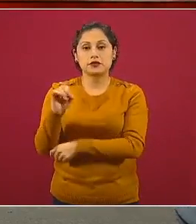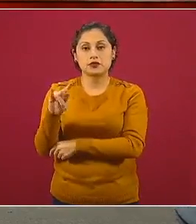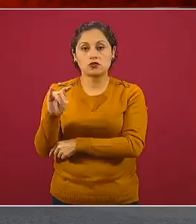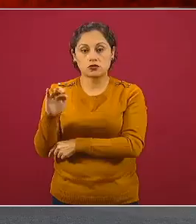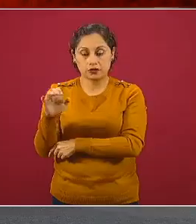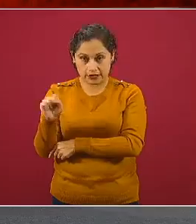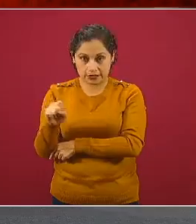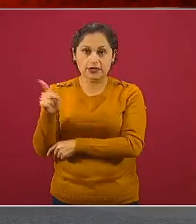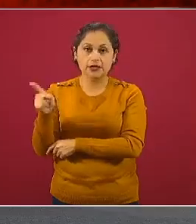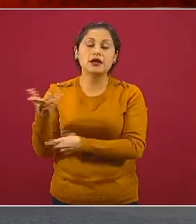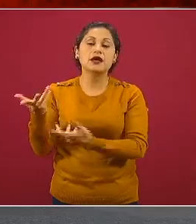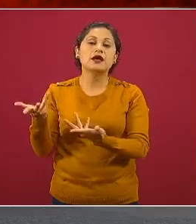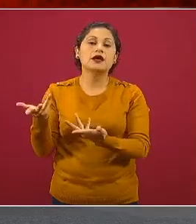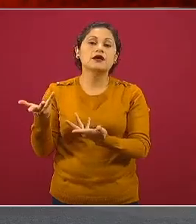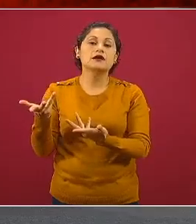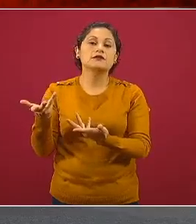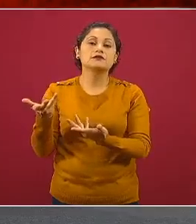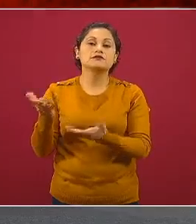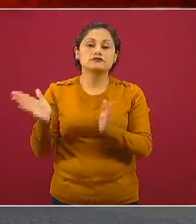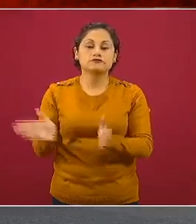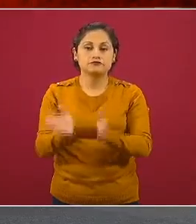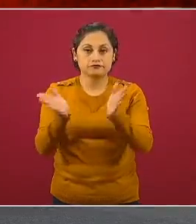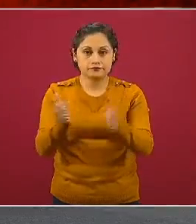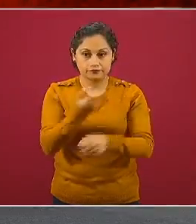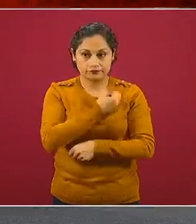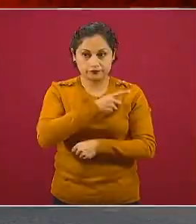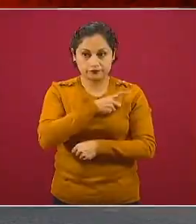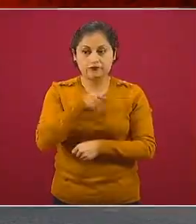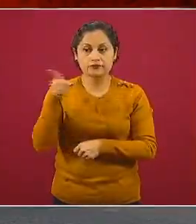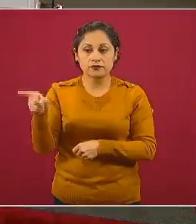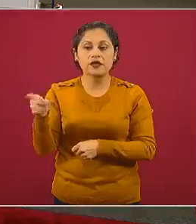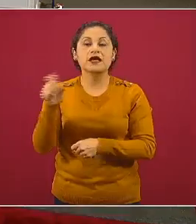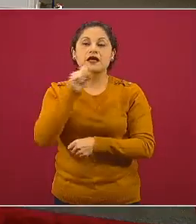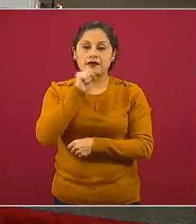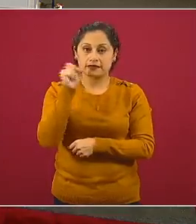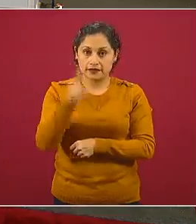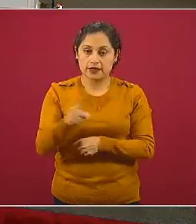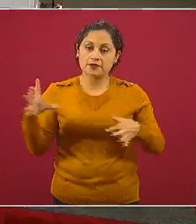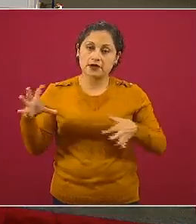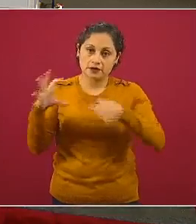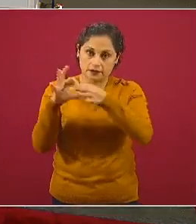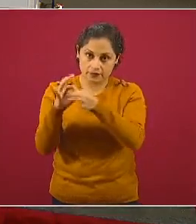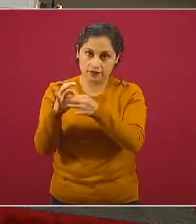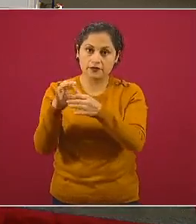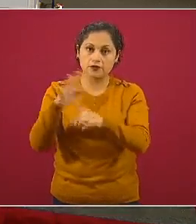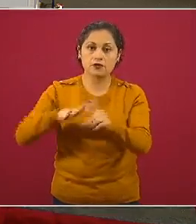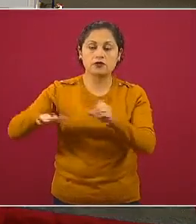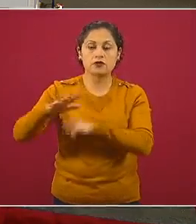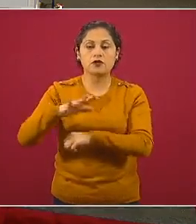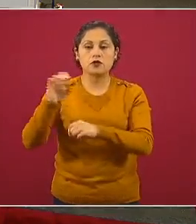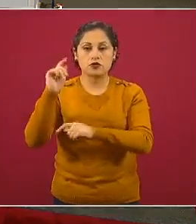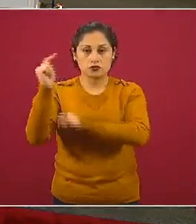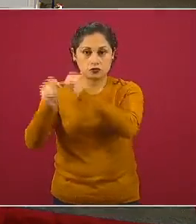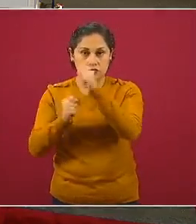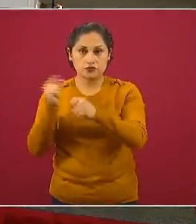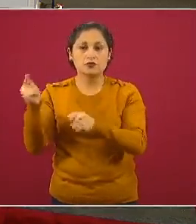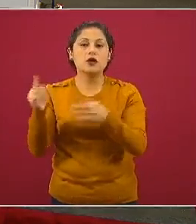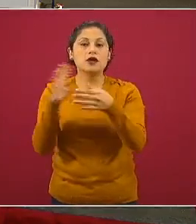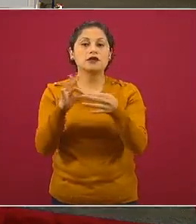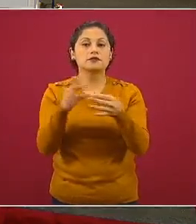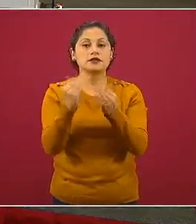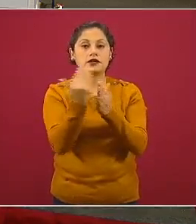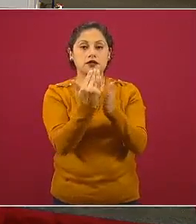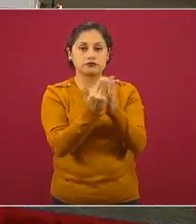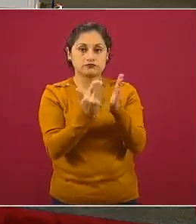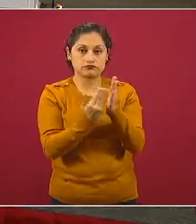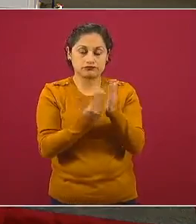salud, quien ha sido nuestro punto focal también de coordinación con el sector turístico, comentará las especificidades técnicas desde